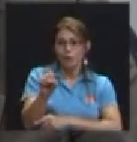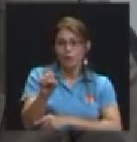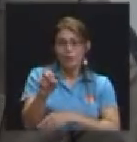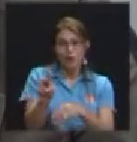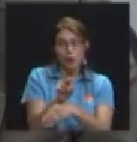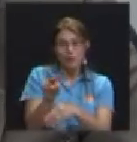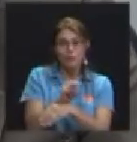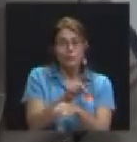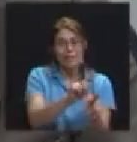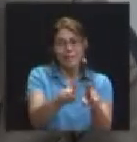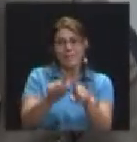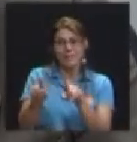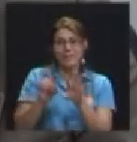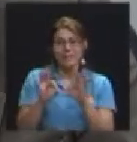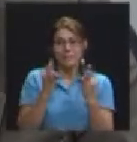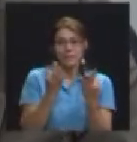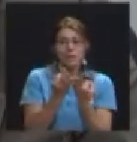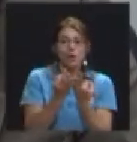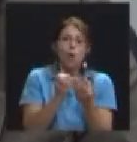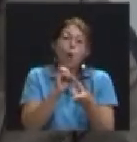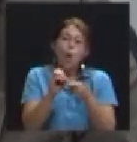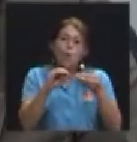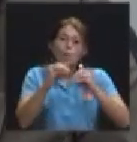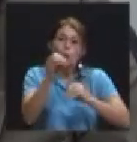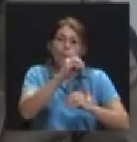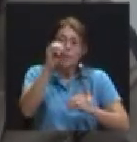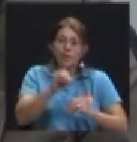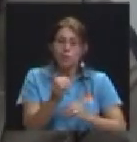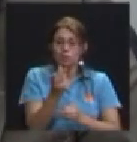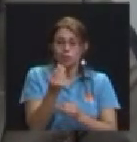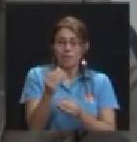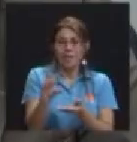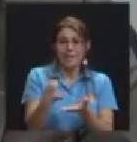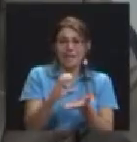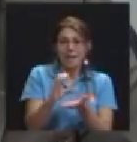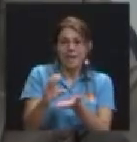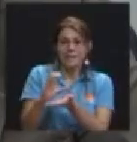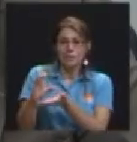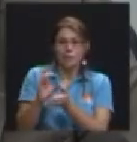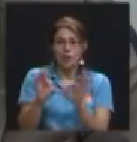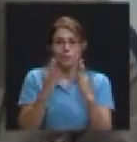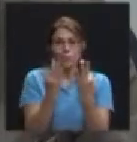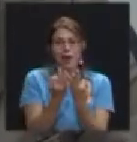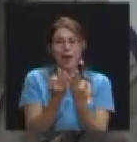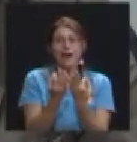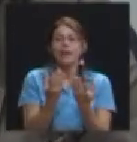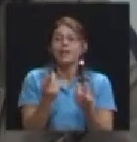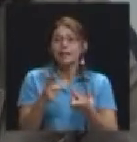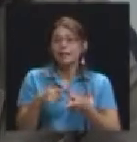consumen los hogares o del ingreso también de los hogares. A eso llegamos, y sí que hay mucha